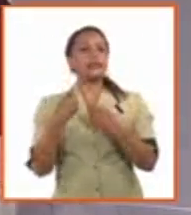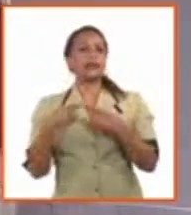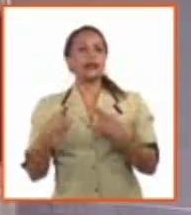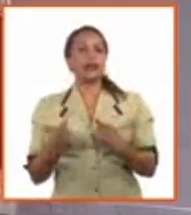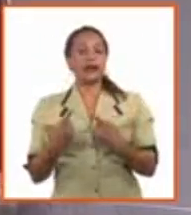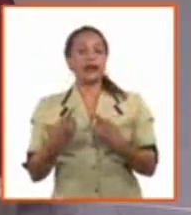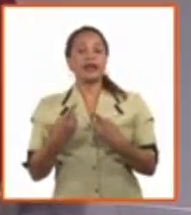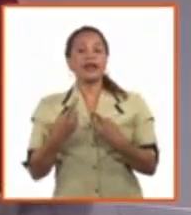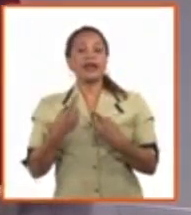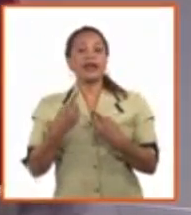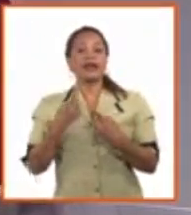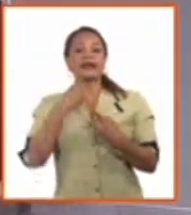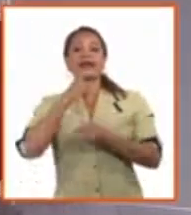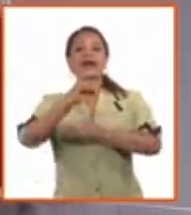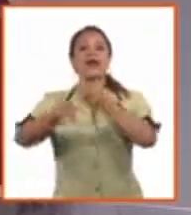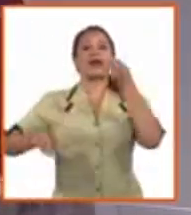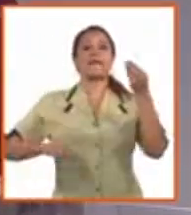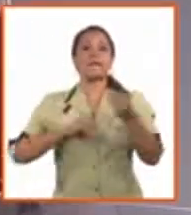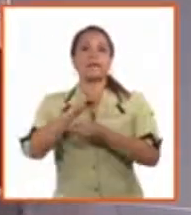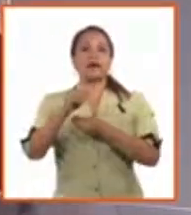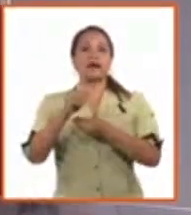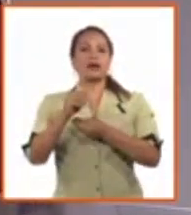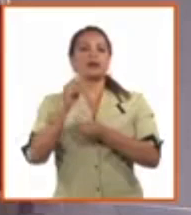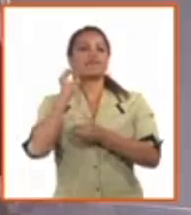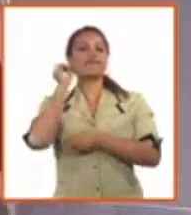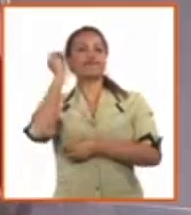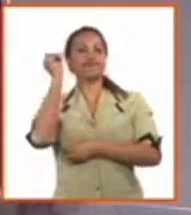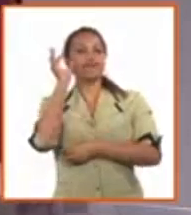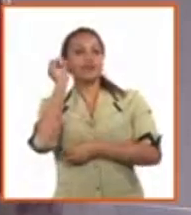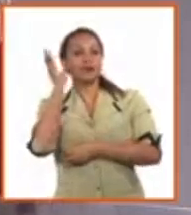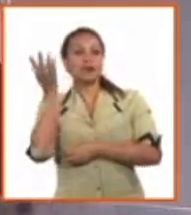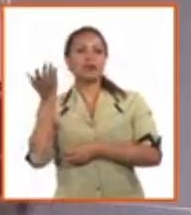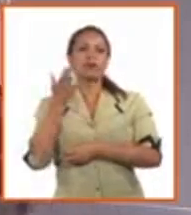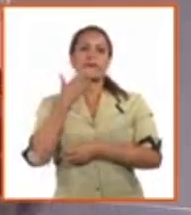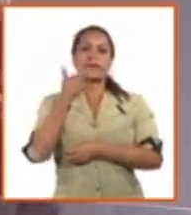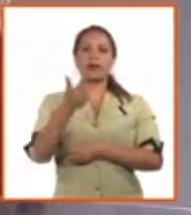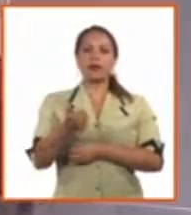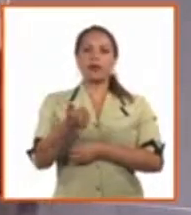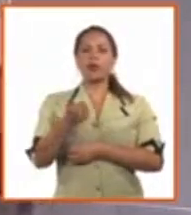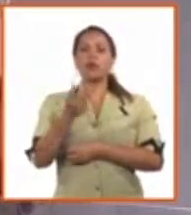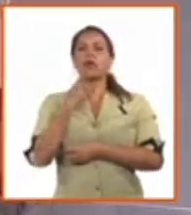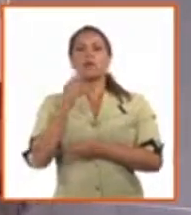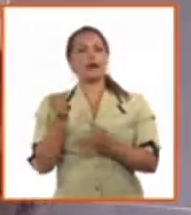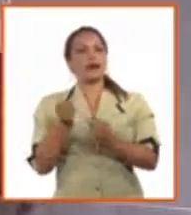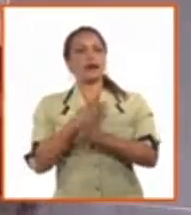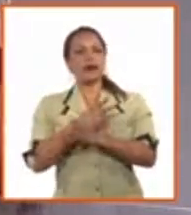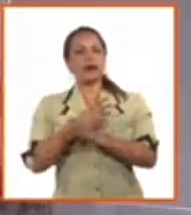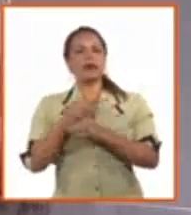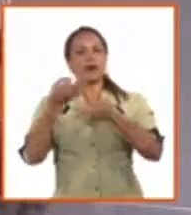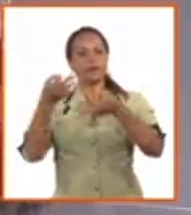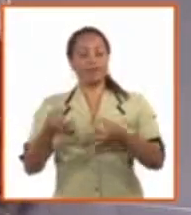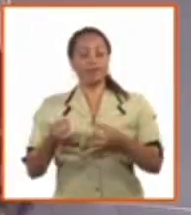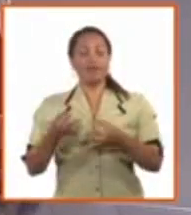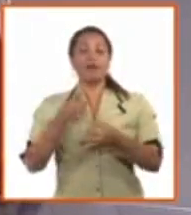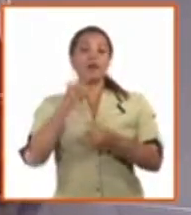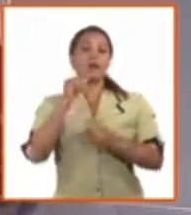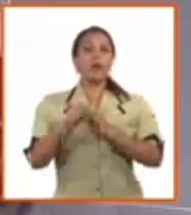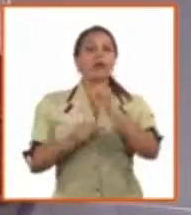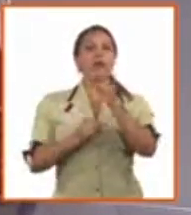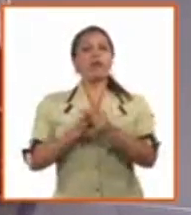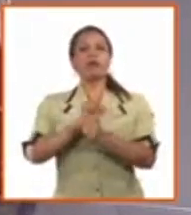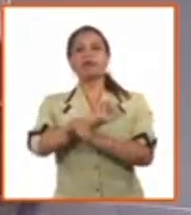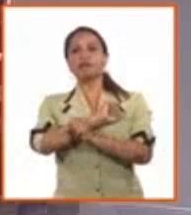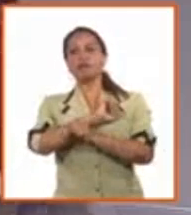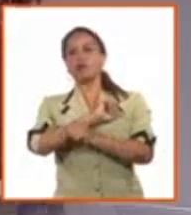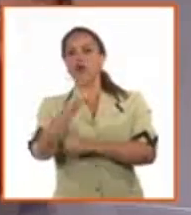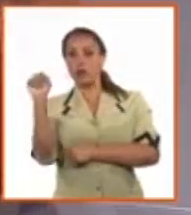necesita dar un salto cualitativo ir a una innovación más radical más incremental mas disruptiva y eso lo vamos a lograr en la misma